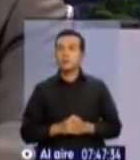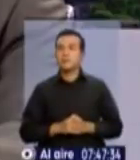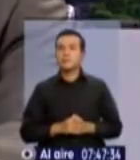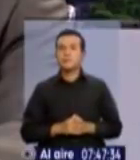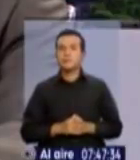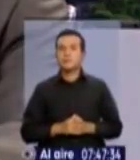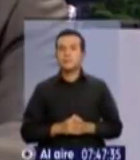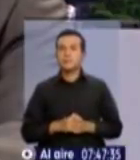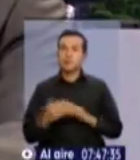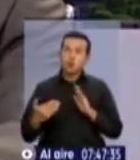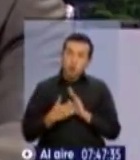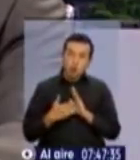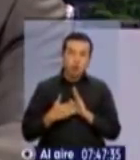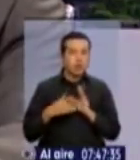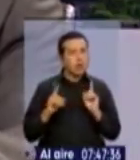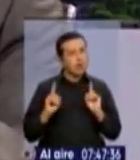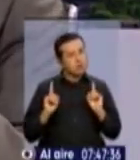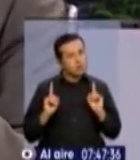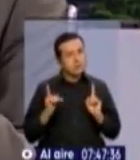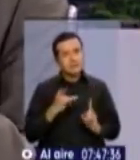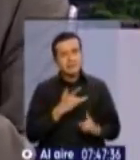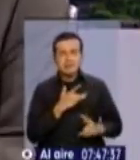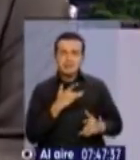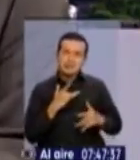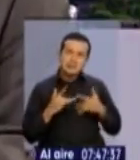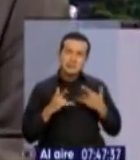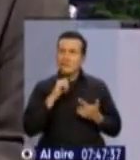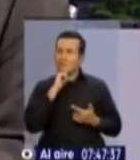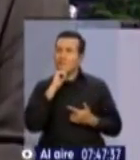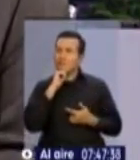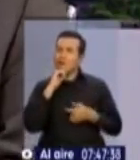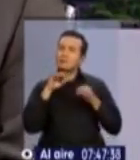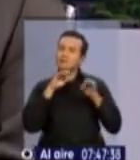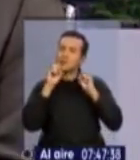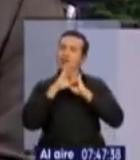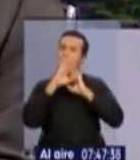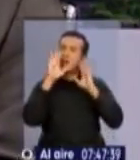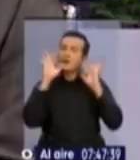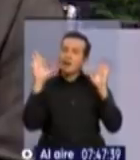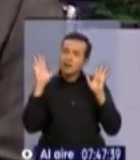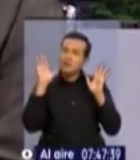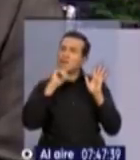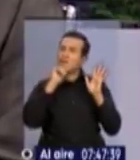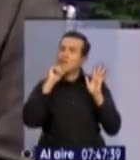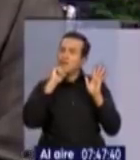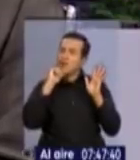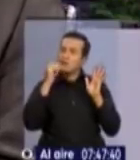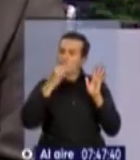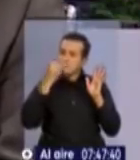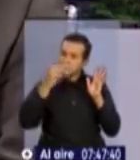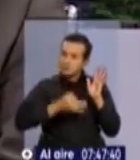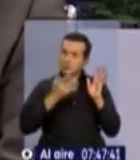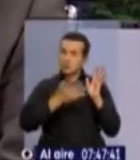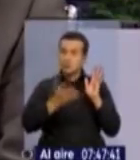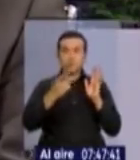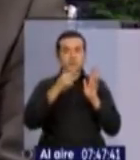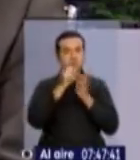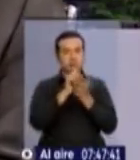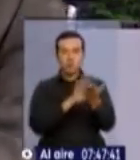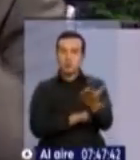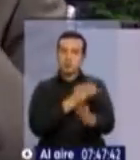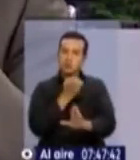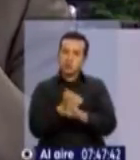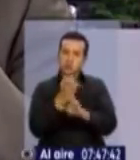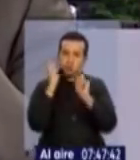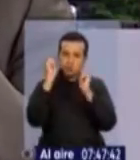pero siento que falta presentar las cosas con esa mayor consistencia de decir este es el programa económico para estas